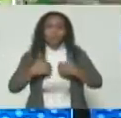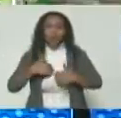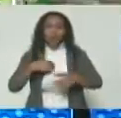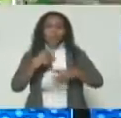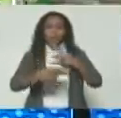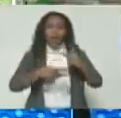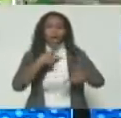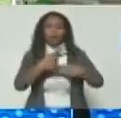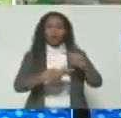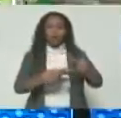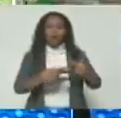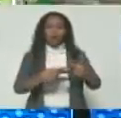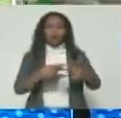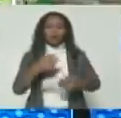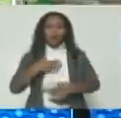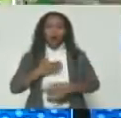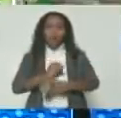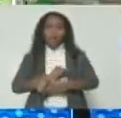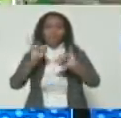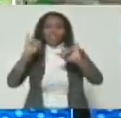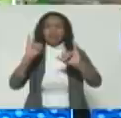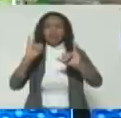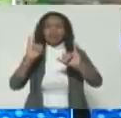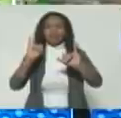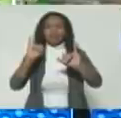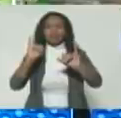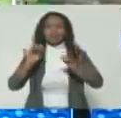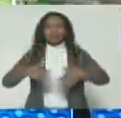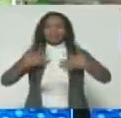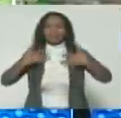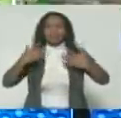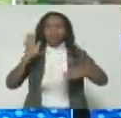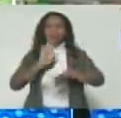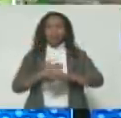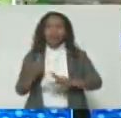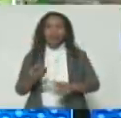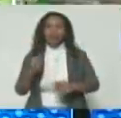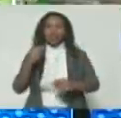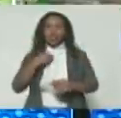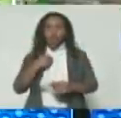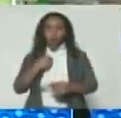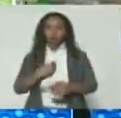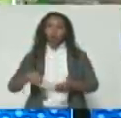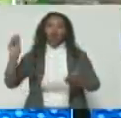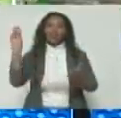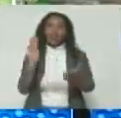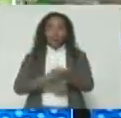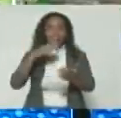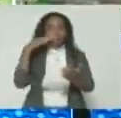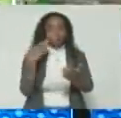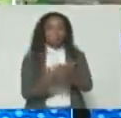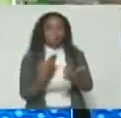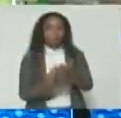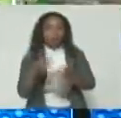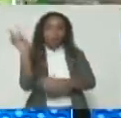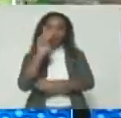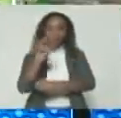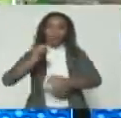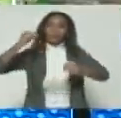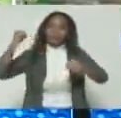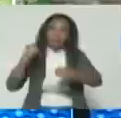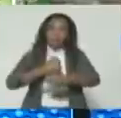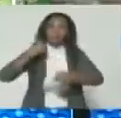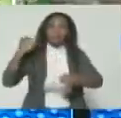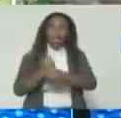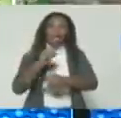productivo, me voy contento porque vuelvo a comprobar que Venezuela trabaja